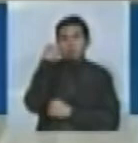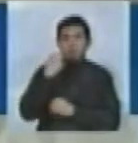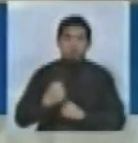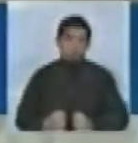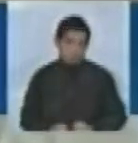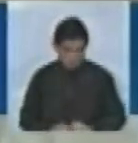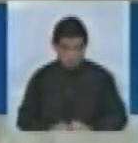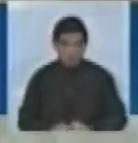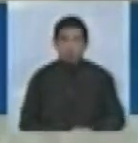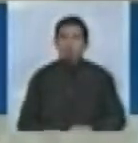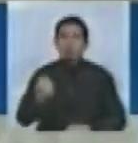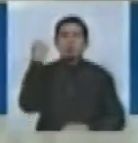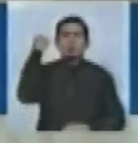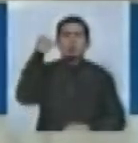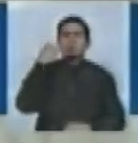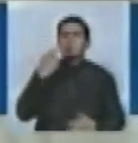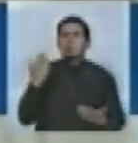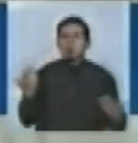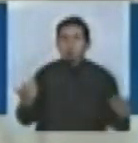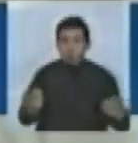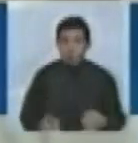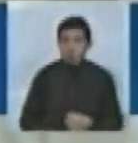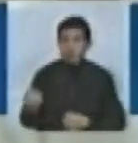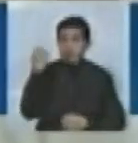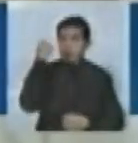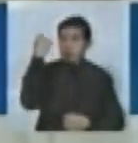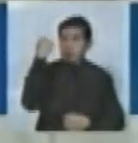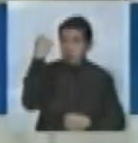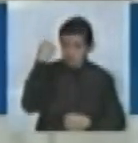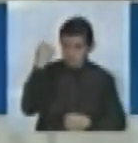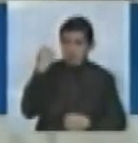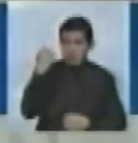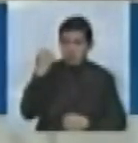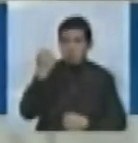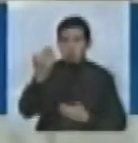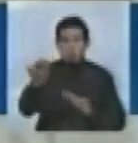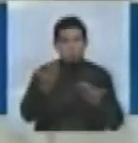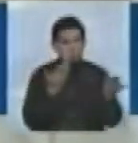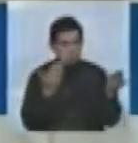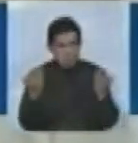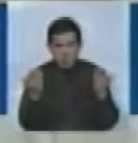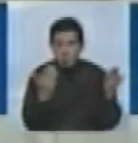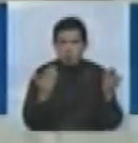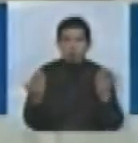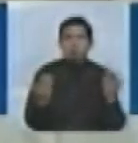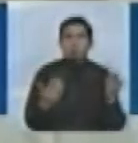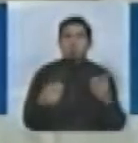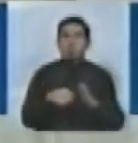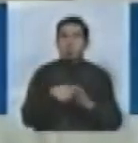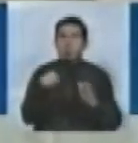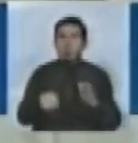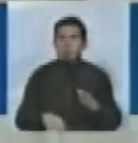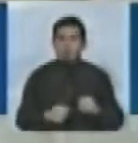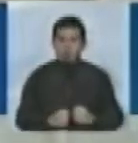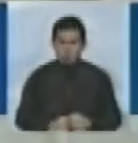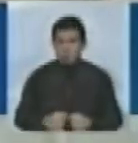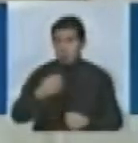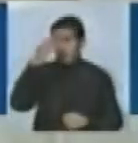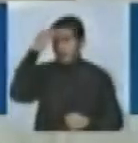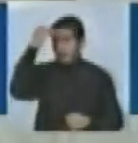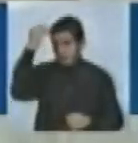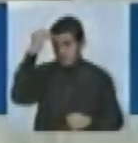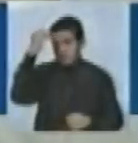fundamentales, fundamentalmente el derecho de inmediación ante los jueces, porque Jorge